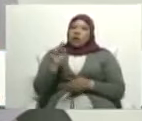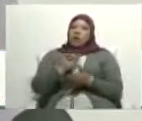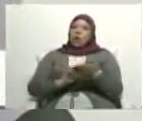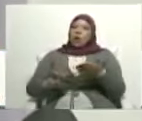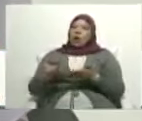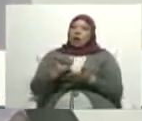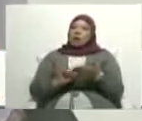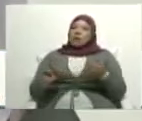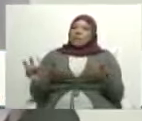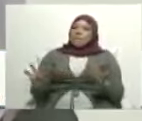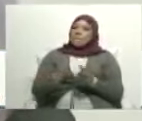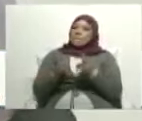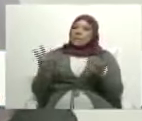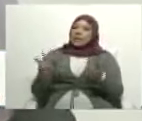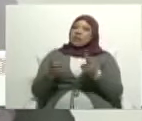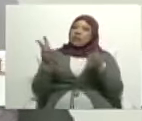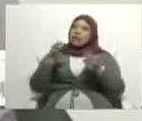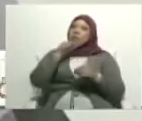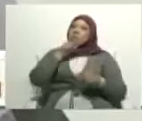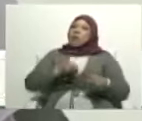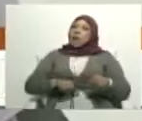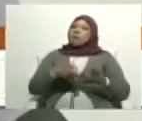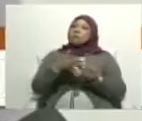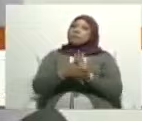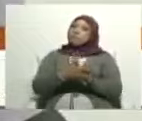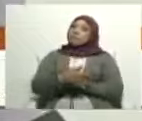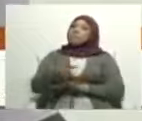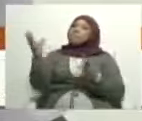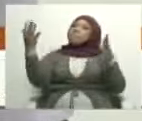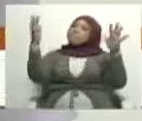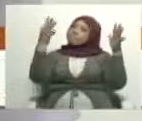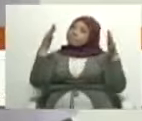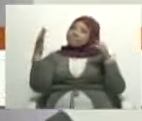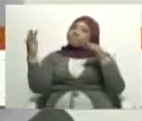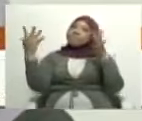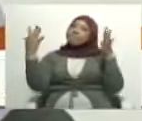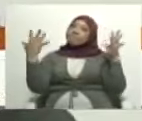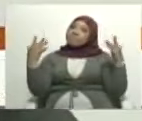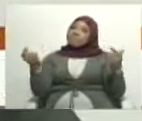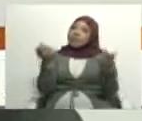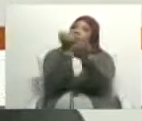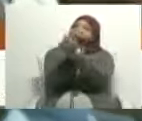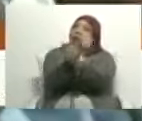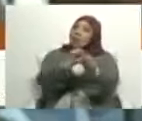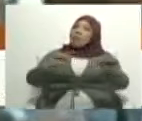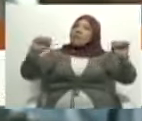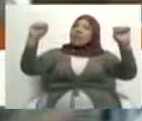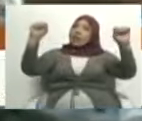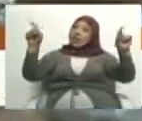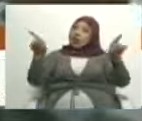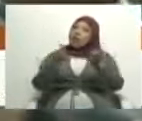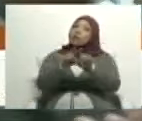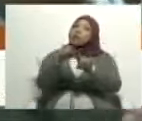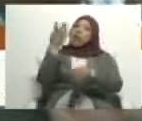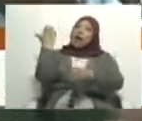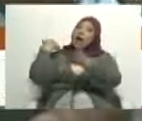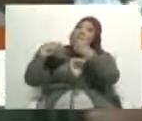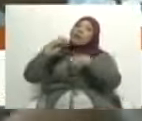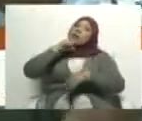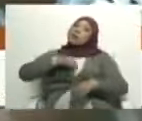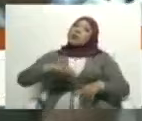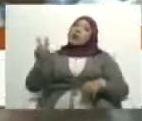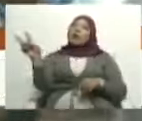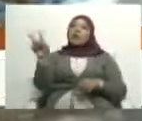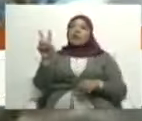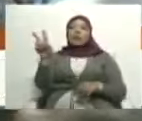de victoria. Es lo que ha permitido que cuando fuimos a liberar la Nueva Granada, nuestros